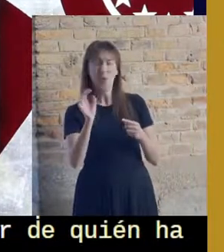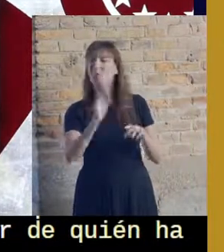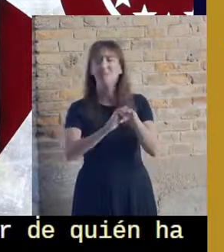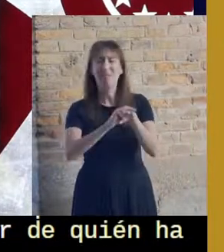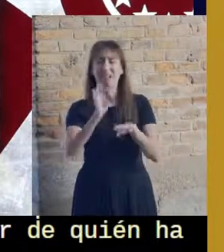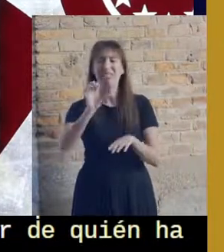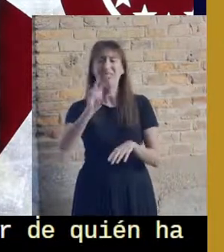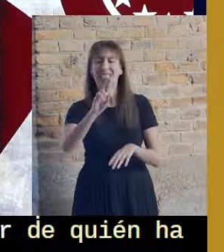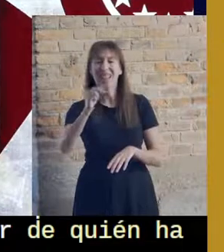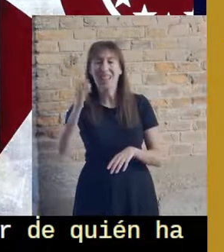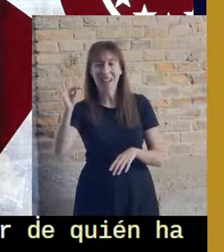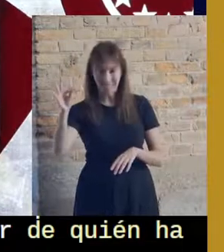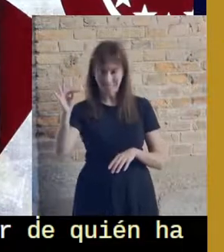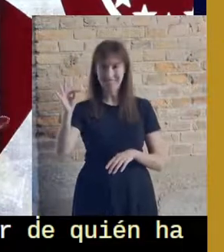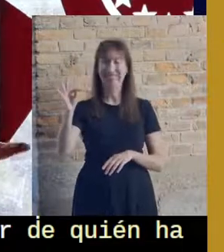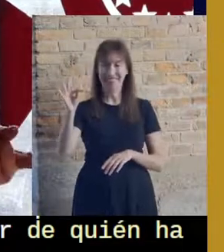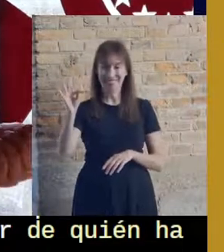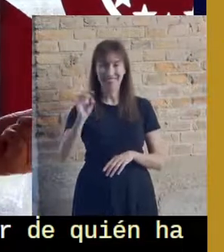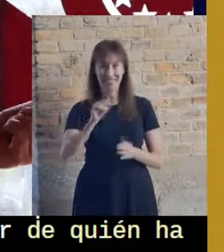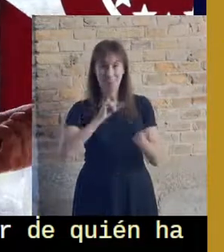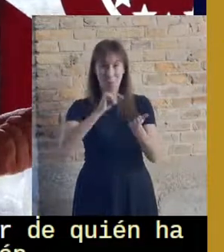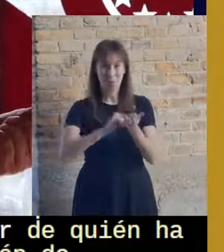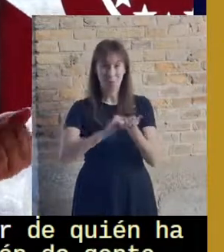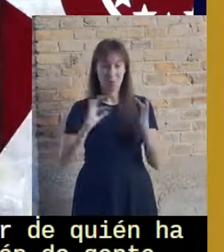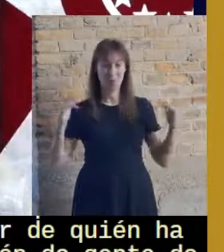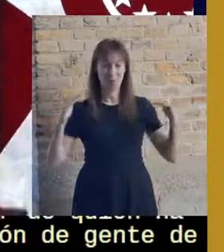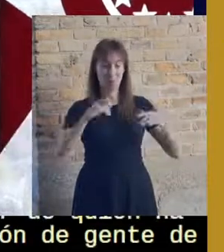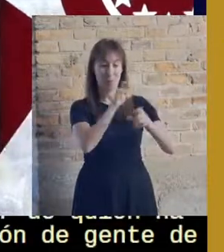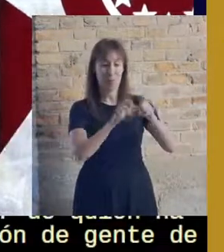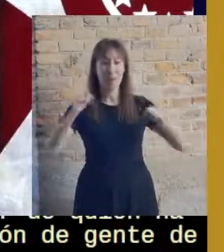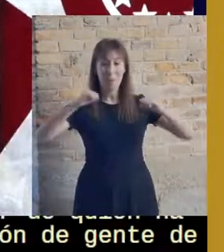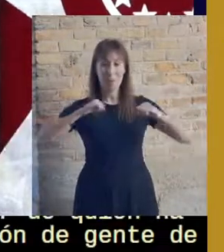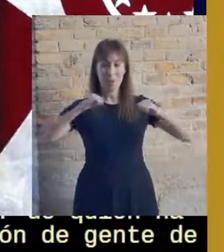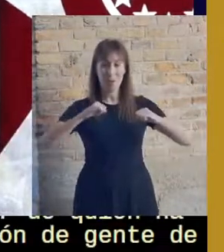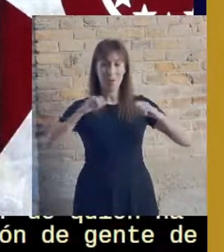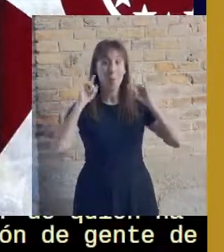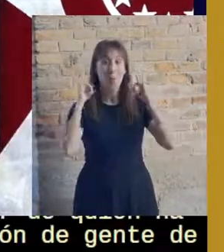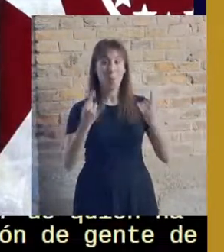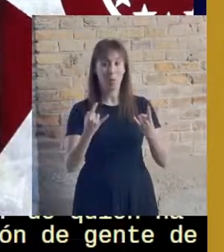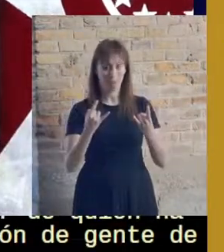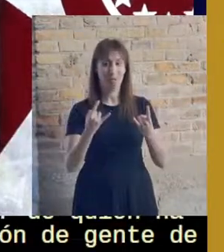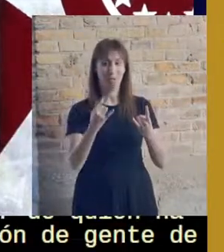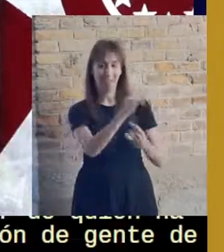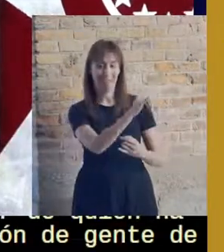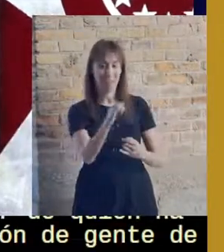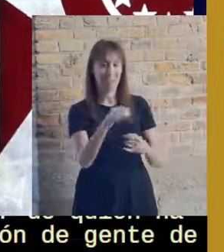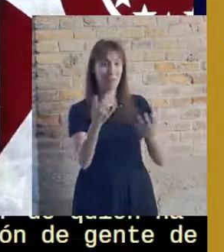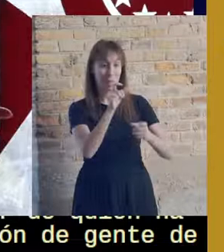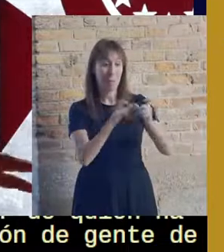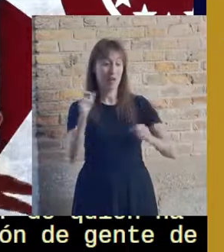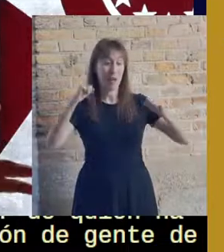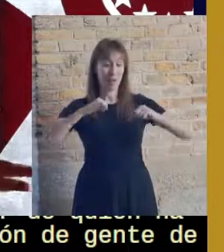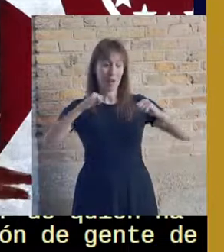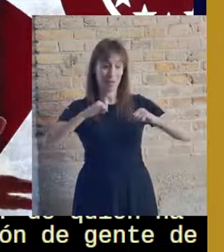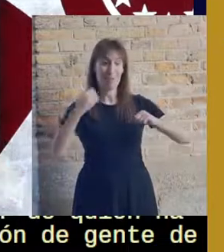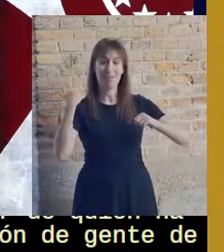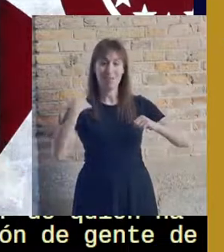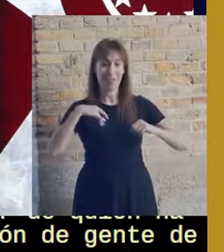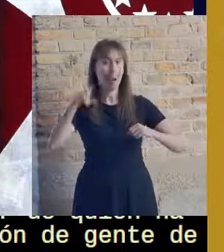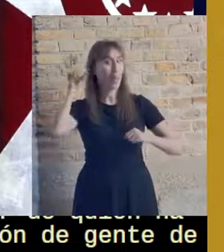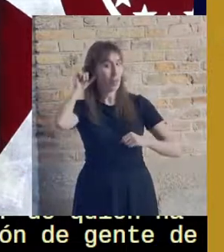serr Perdona de serr y ha venido un montón de gente mayor utilizando el bucle magnético porque las personas mayores ya muchas tienen